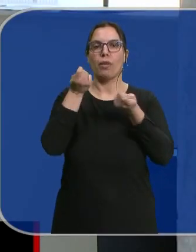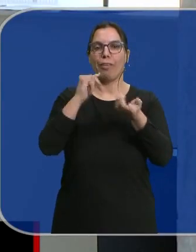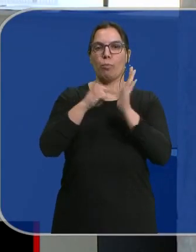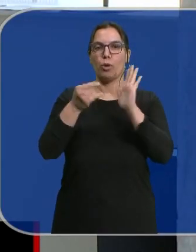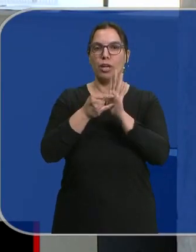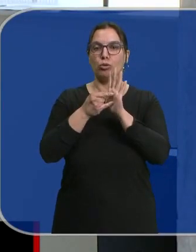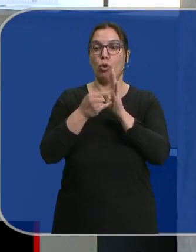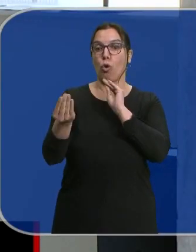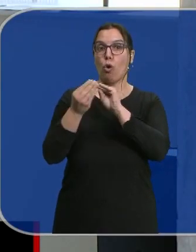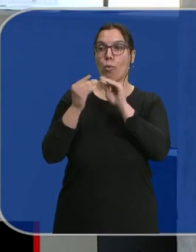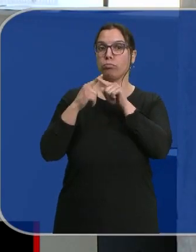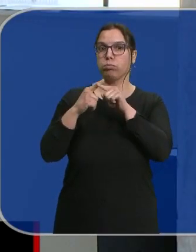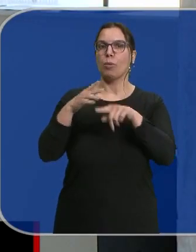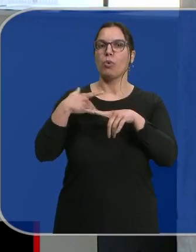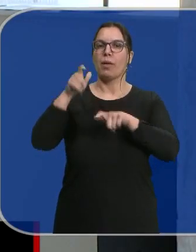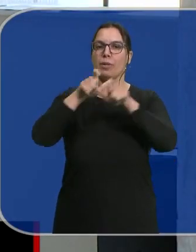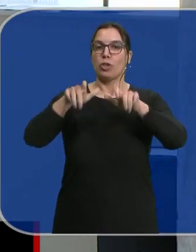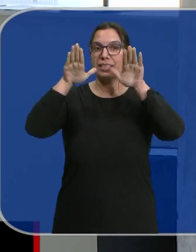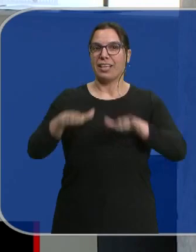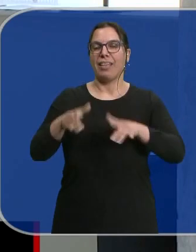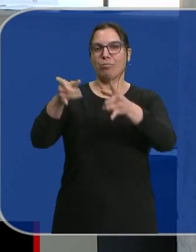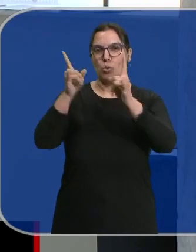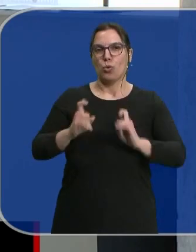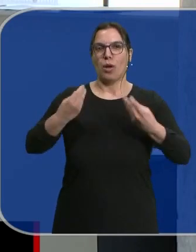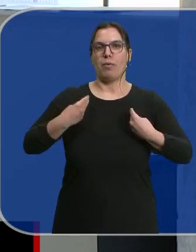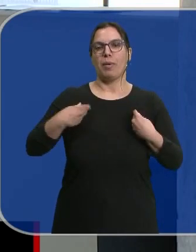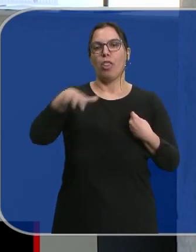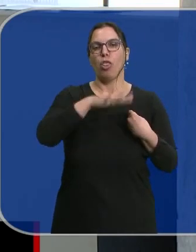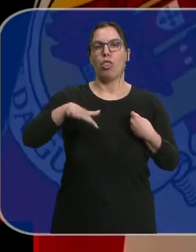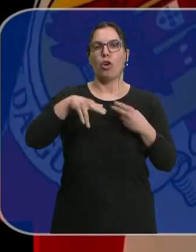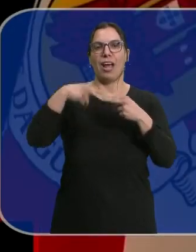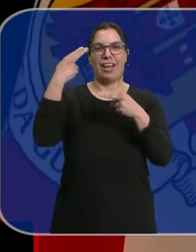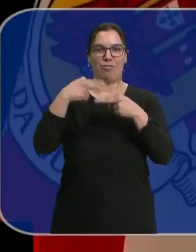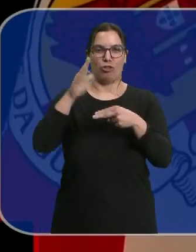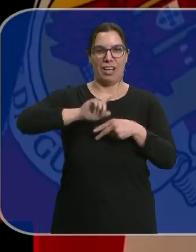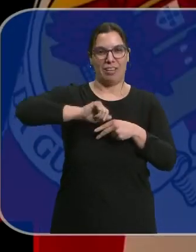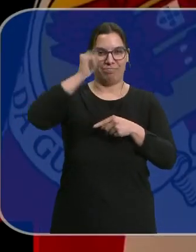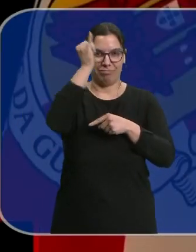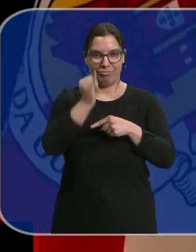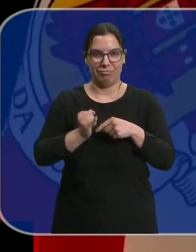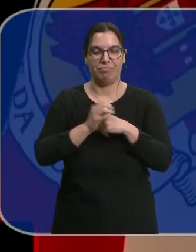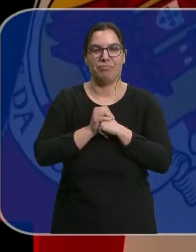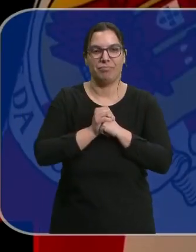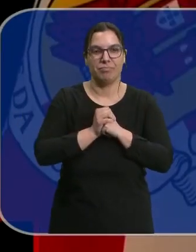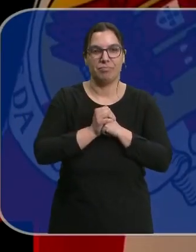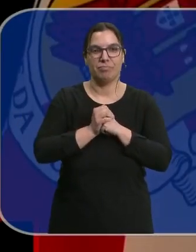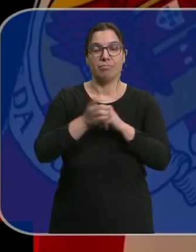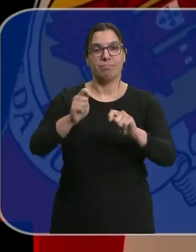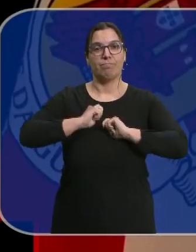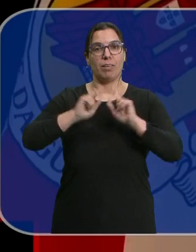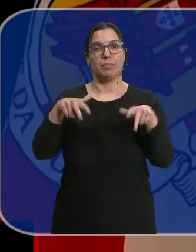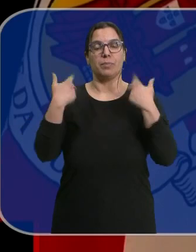de proyectos comunes y de fijar población en los municipios de La Raya. Y que nos va a permitir